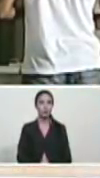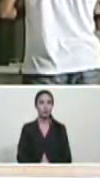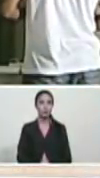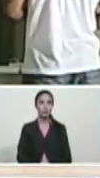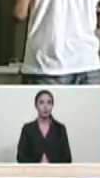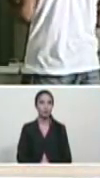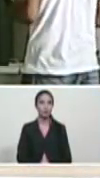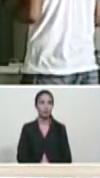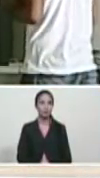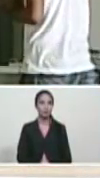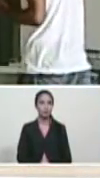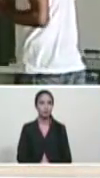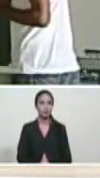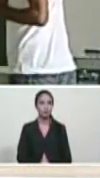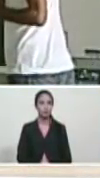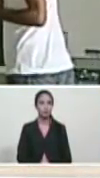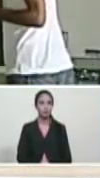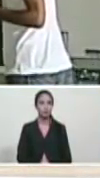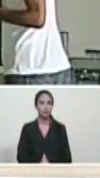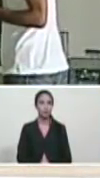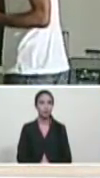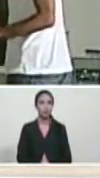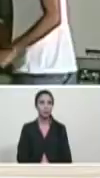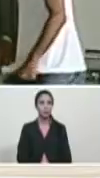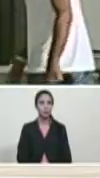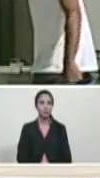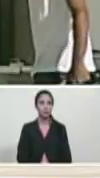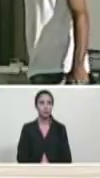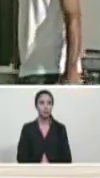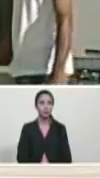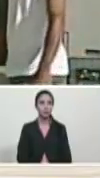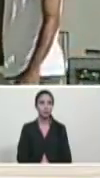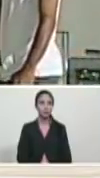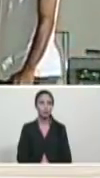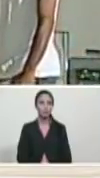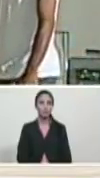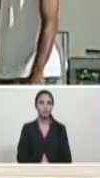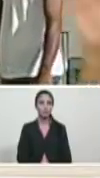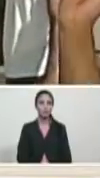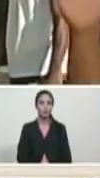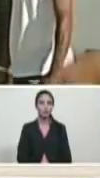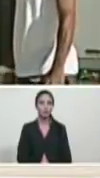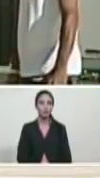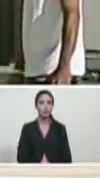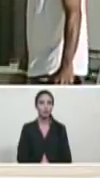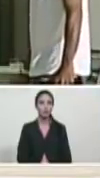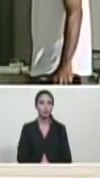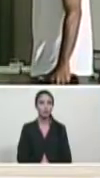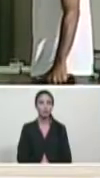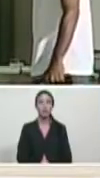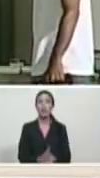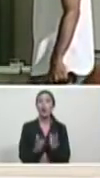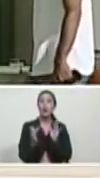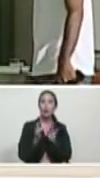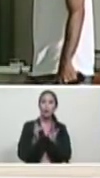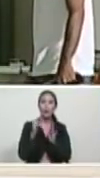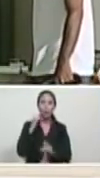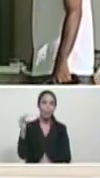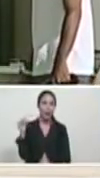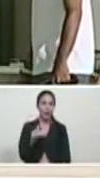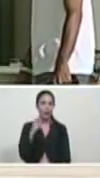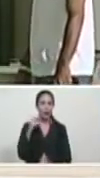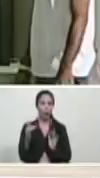Vamos a hacer un pase a una empresa privada, el Laboratorio Pharma en Maracay, Estado Aragua. El pase lo va a